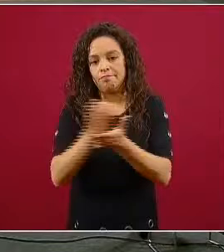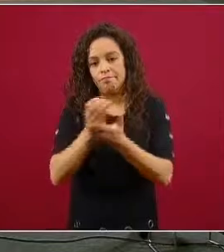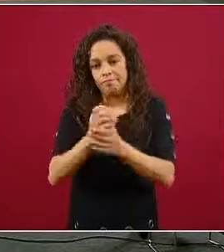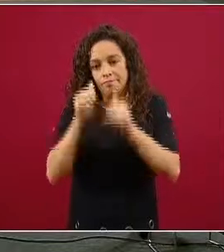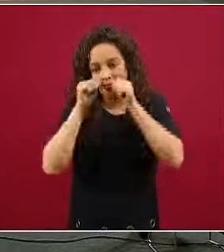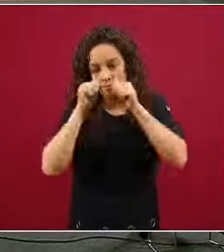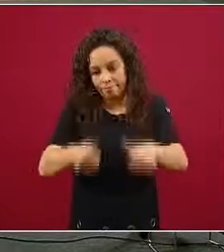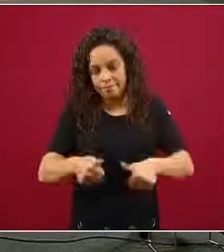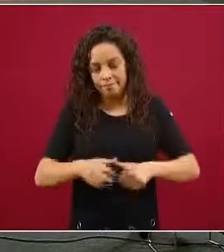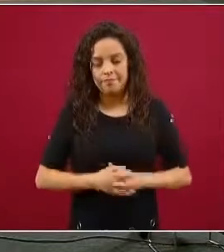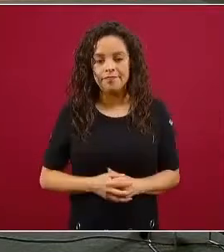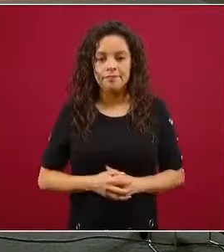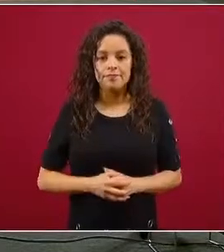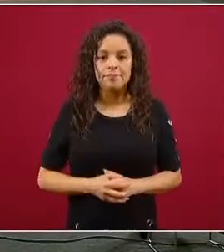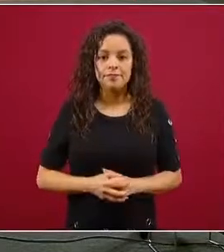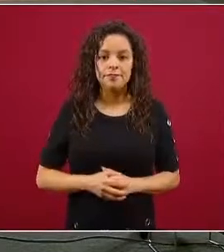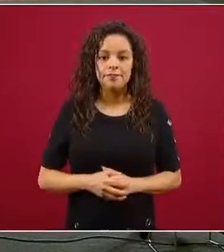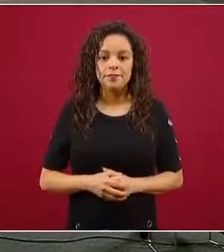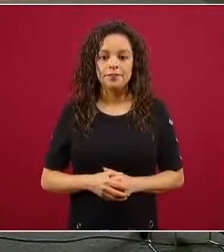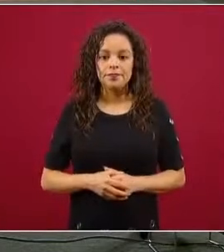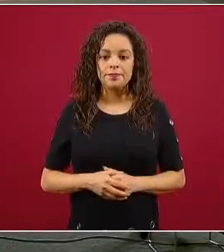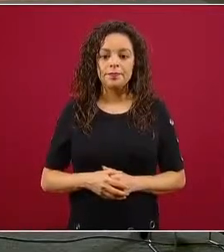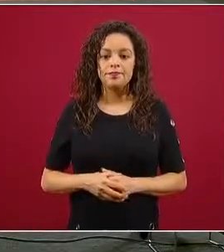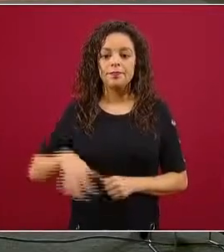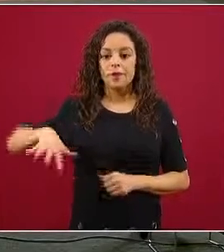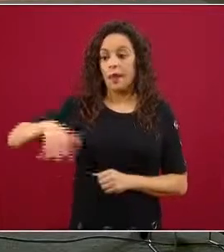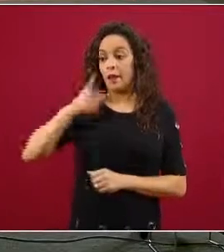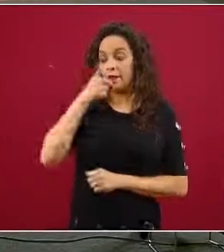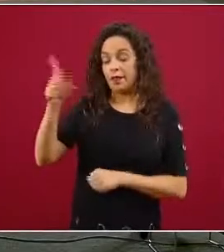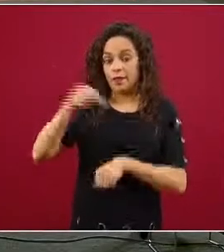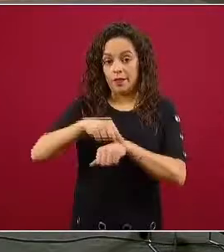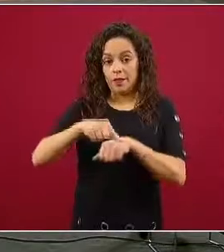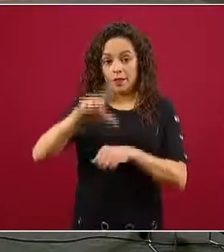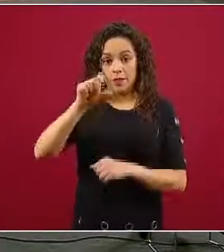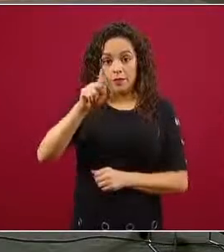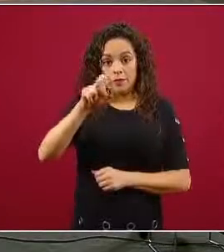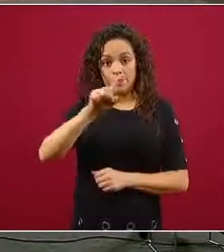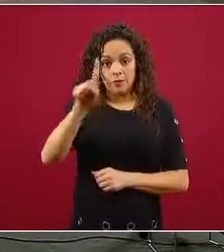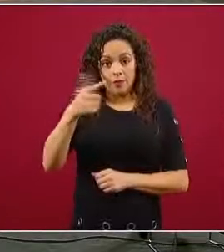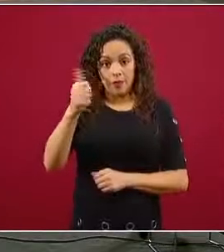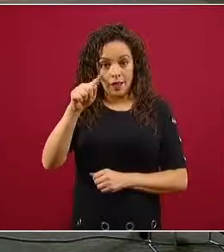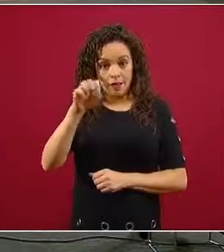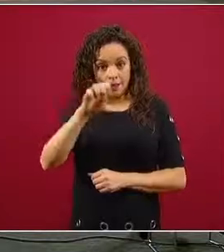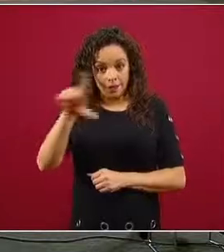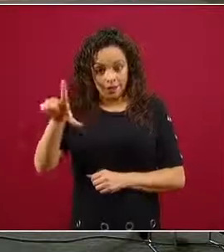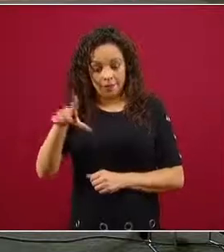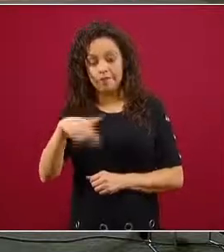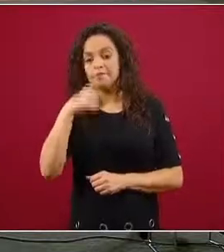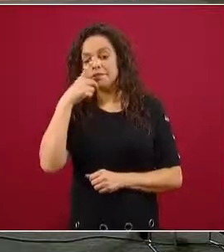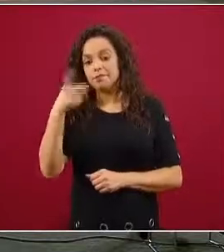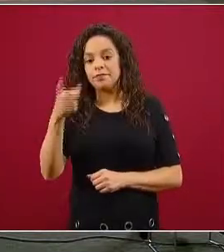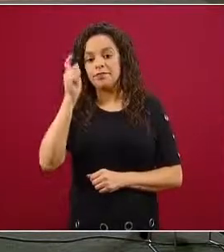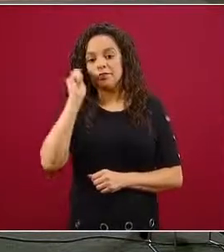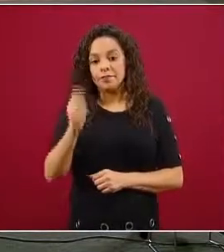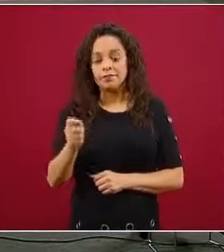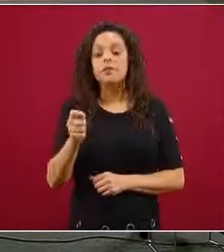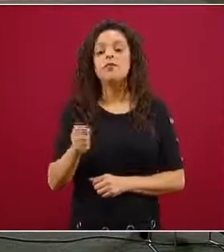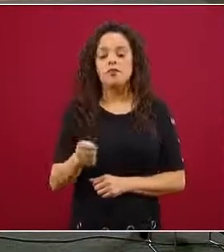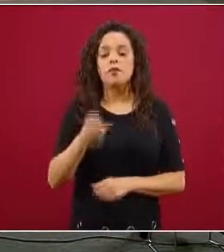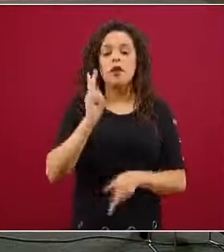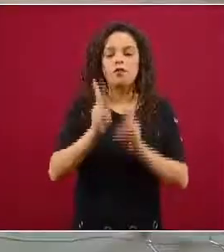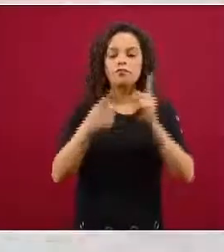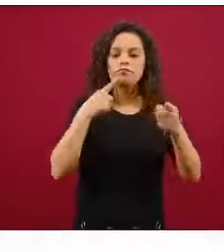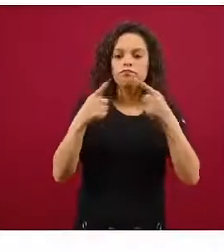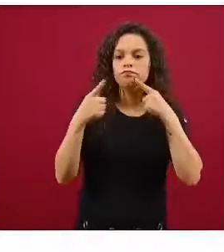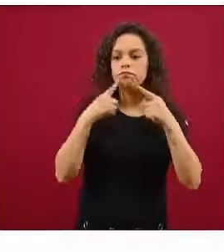Así es que comentaba el doctor López-Gatell que esta mañana teníamos un diálogo con las organizaciones de la